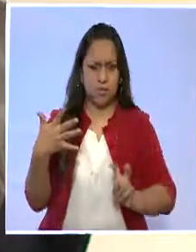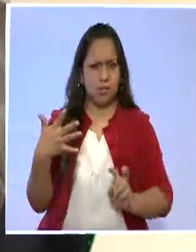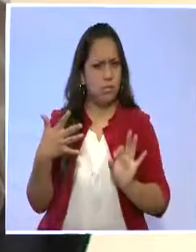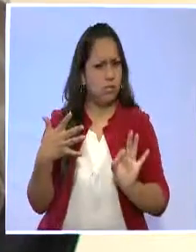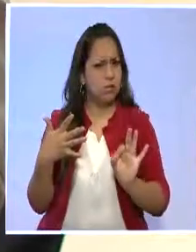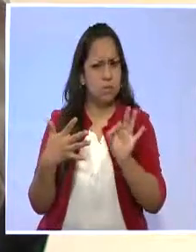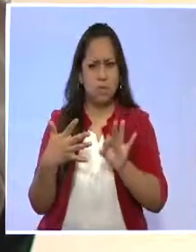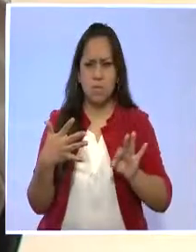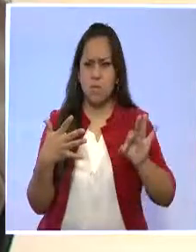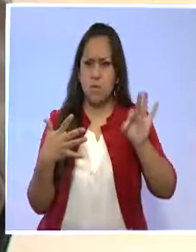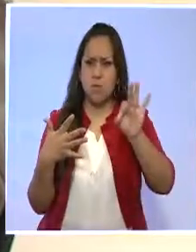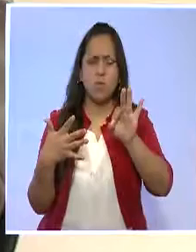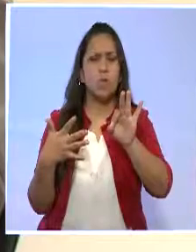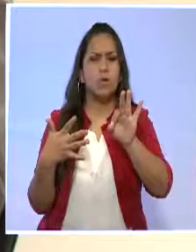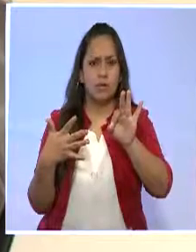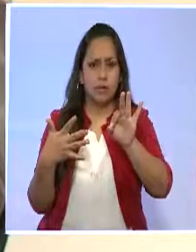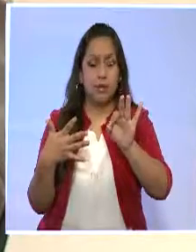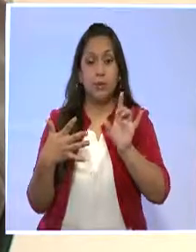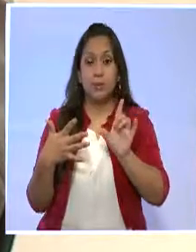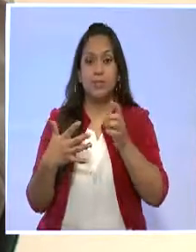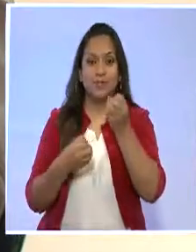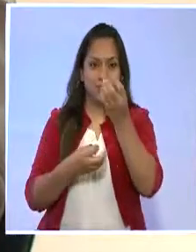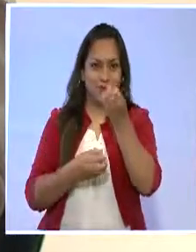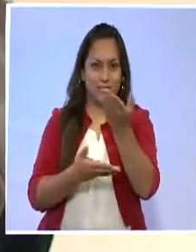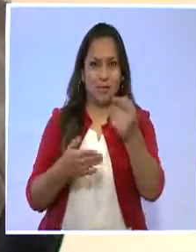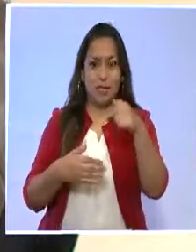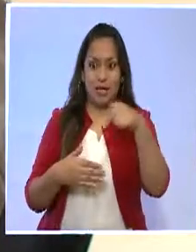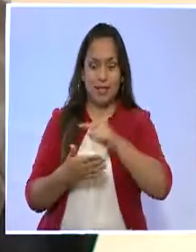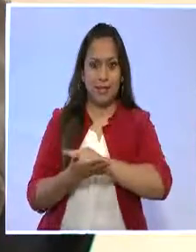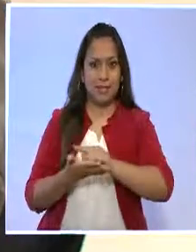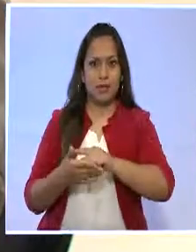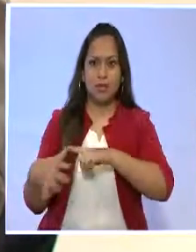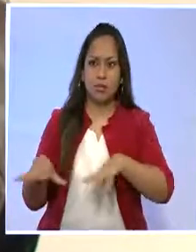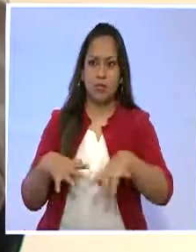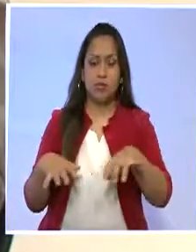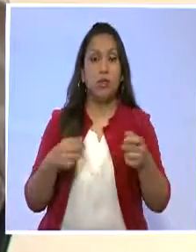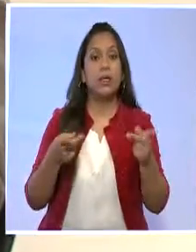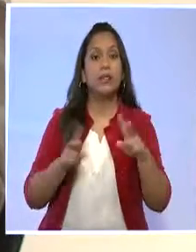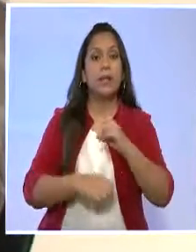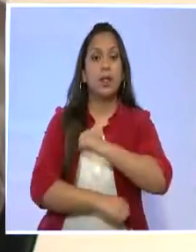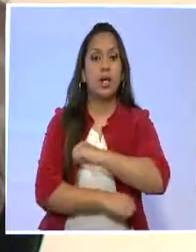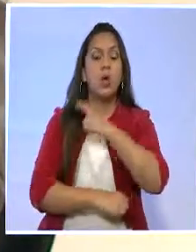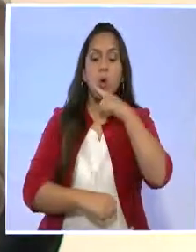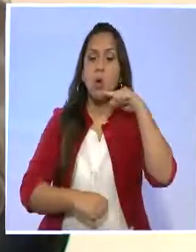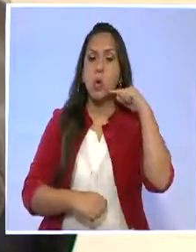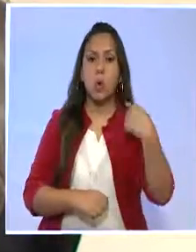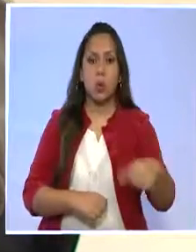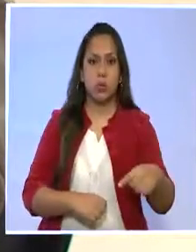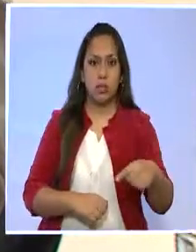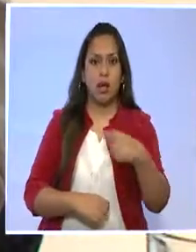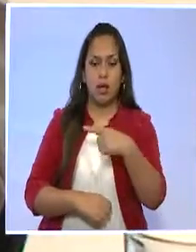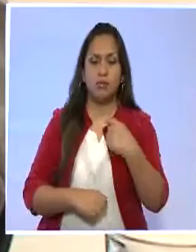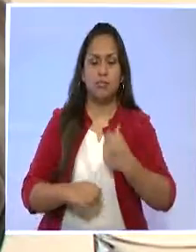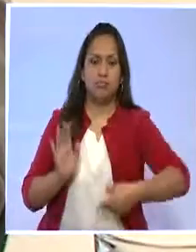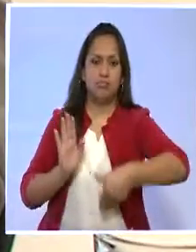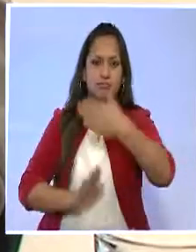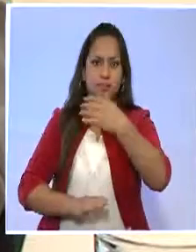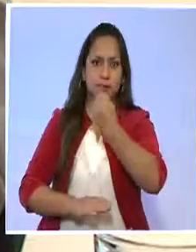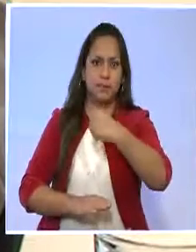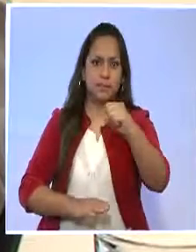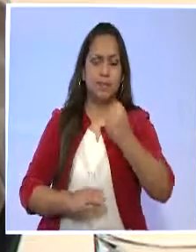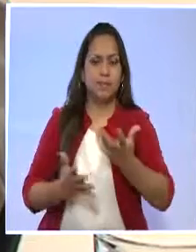todo comentarles algunas de las actividades que realizamos en nuestra gira por bielorrusia y por rusia las cuales es nuestro interés